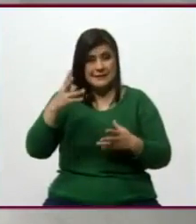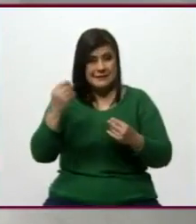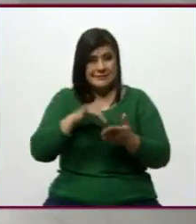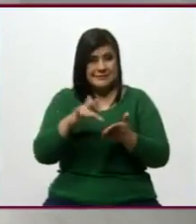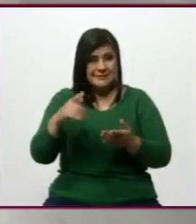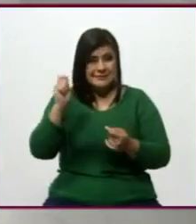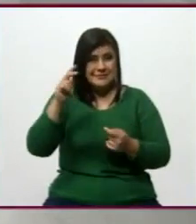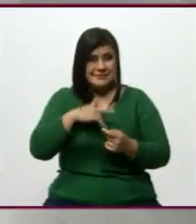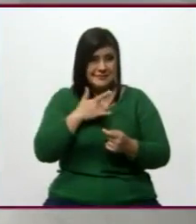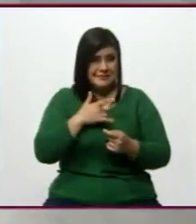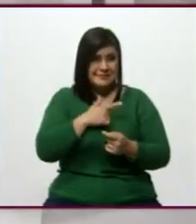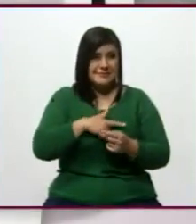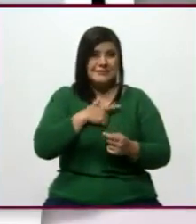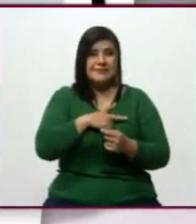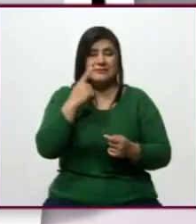notimex